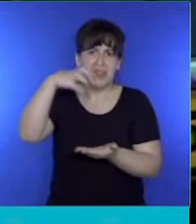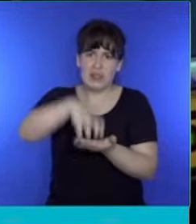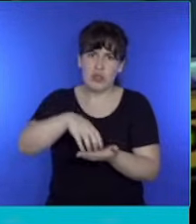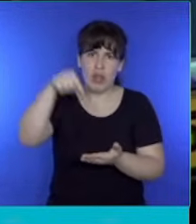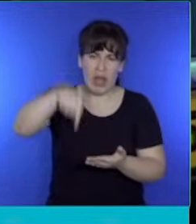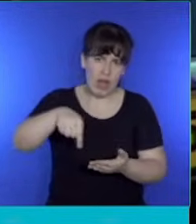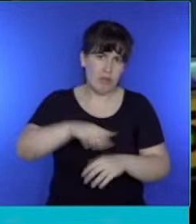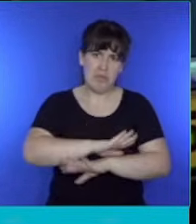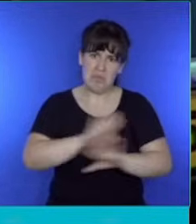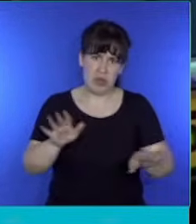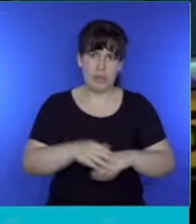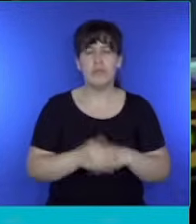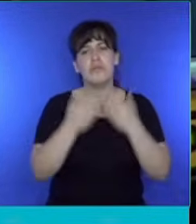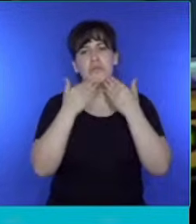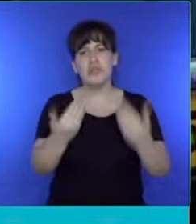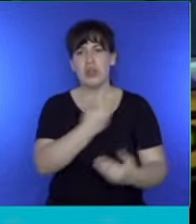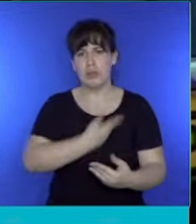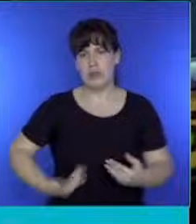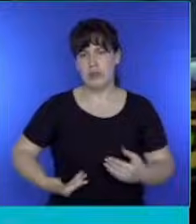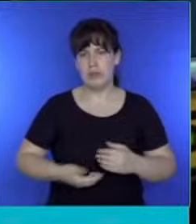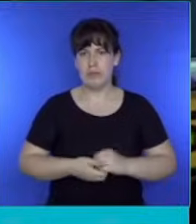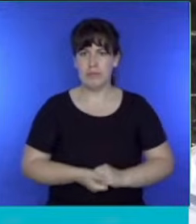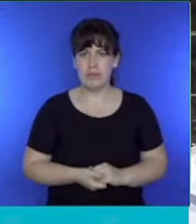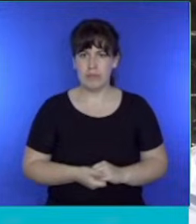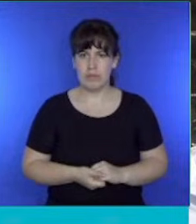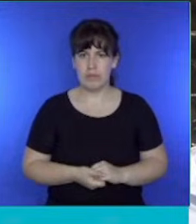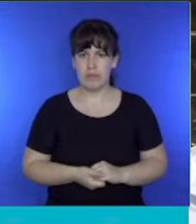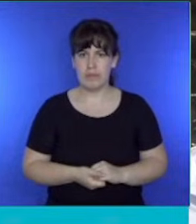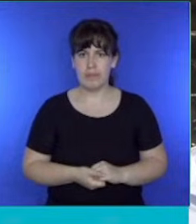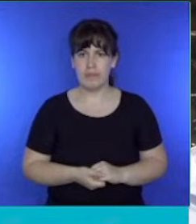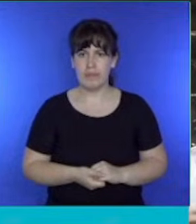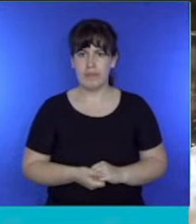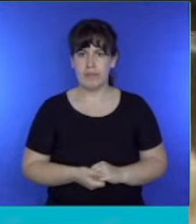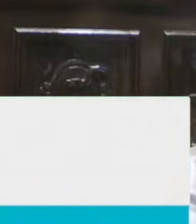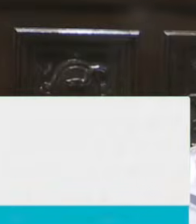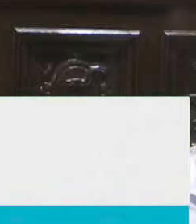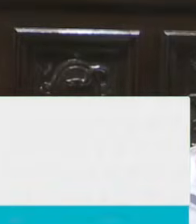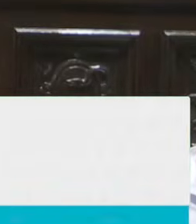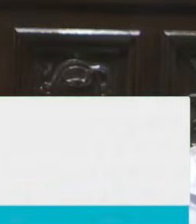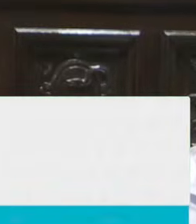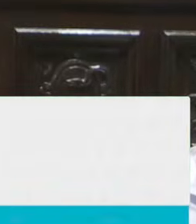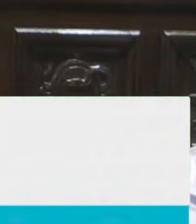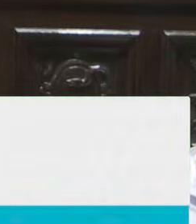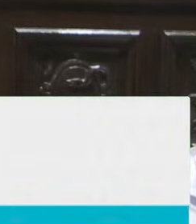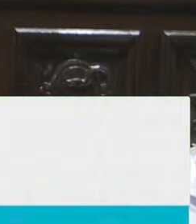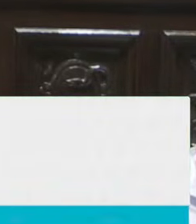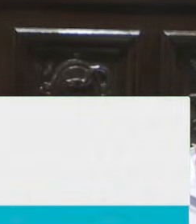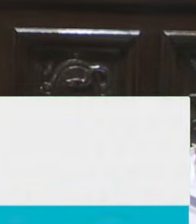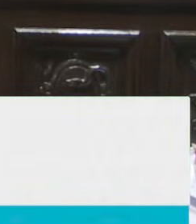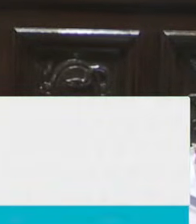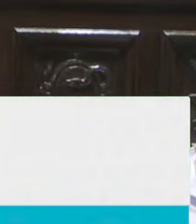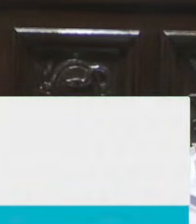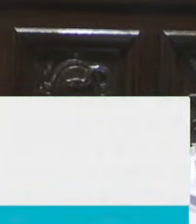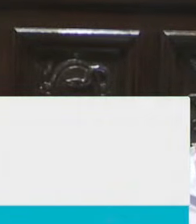esta Cámara. Muchas gracias, señor presidente. Gracias, diputada. Por el punto 4, expediente.